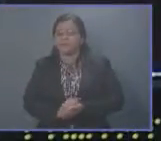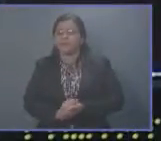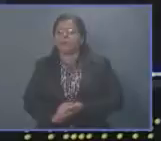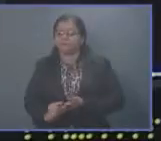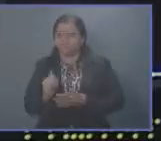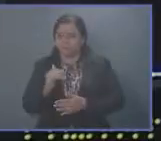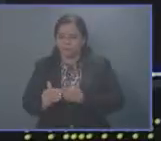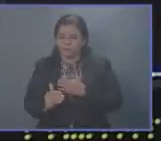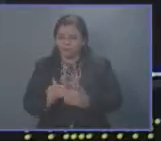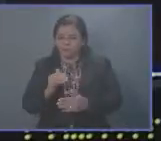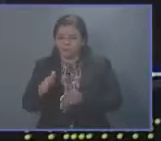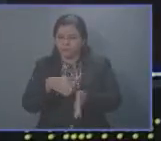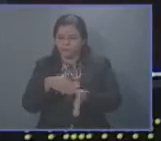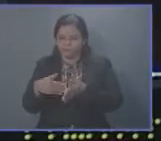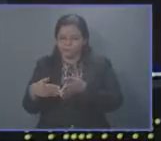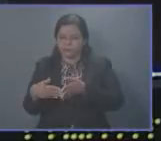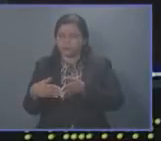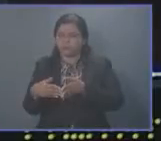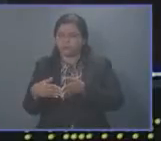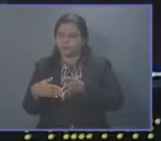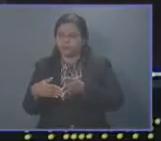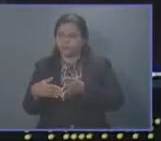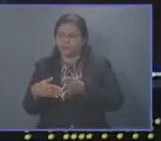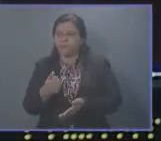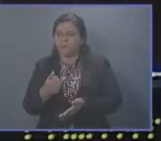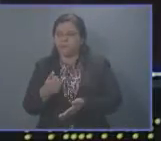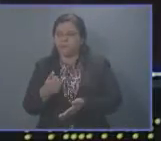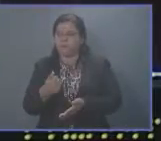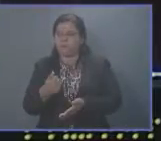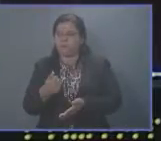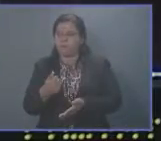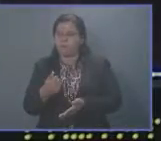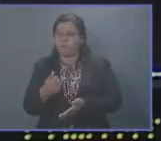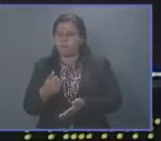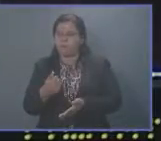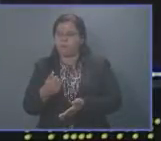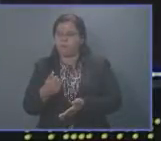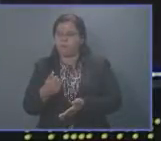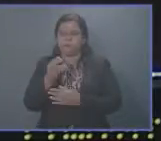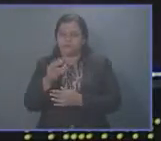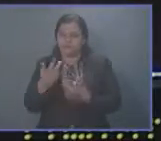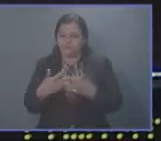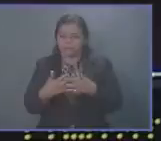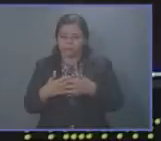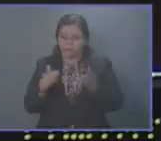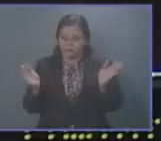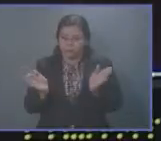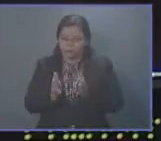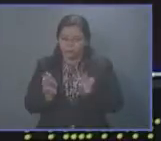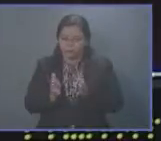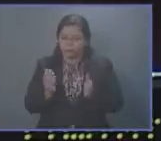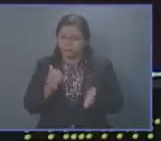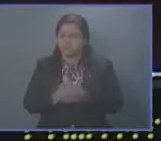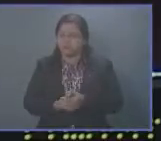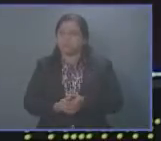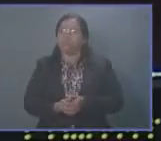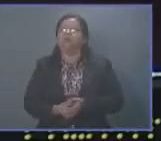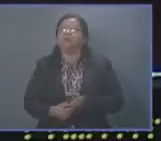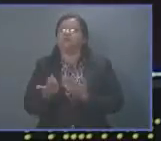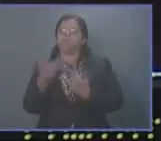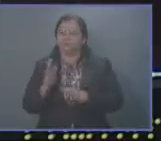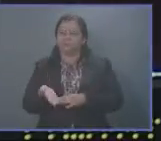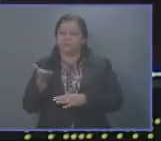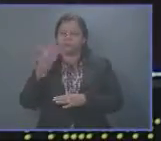iniciado por la propuesta de las mismas micro y pequeñas empresas que se sintieron en